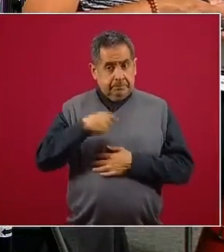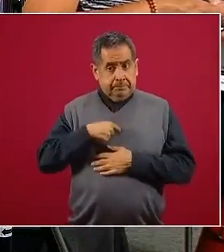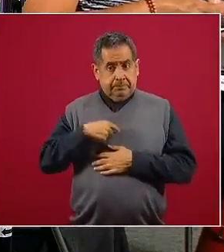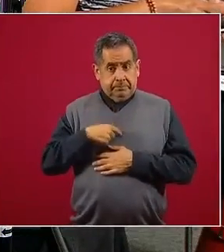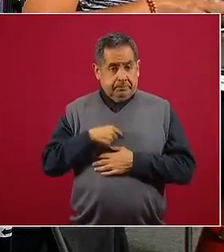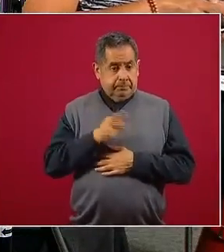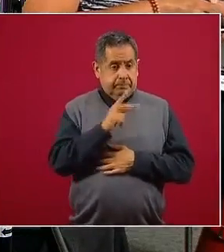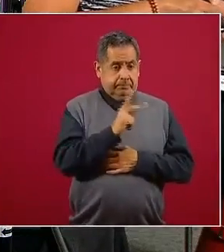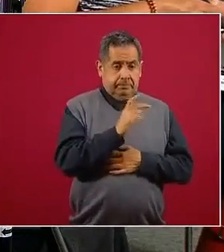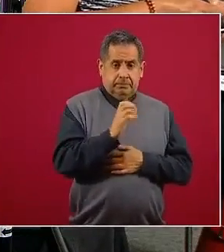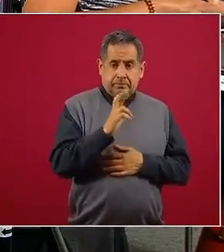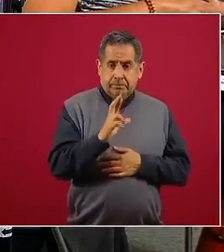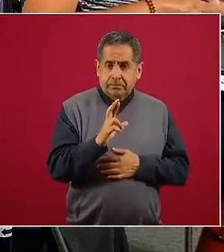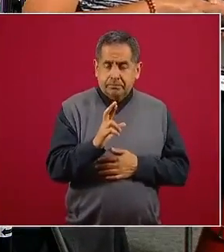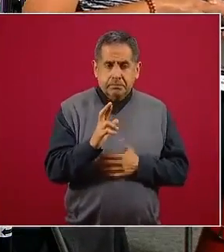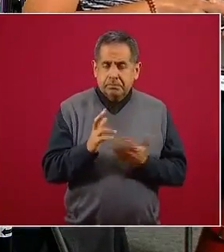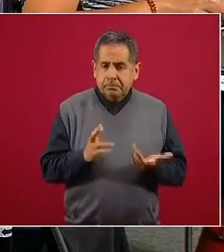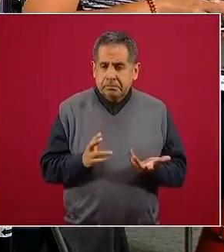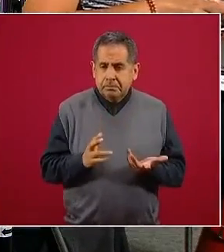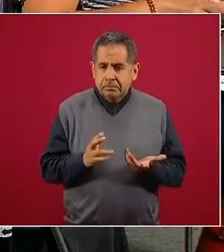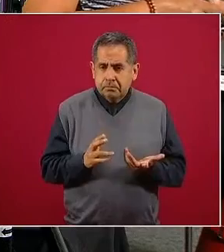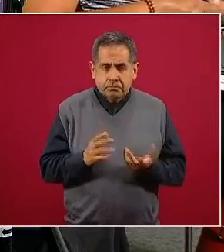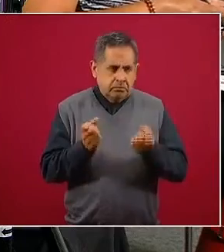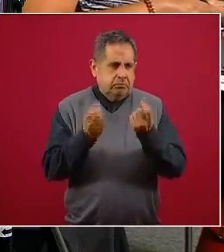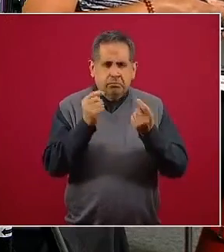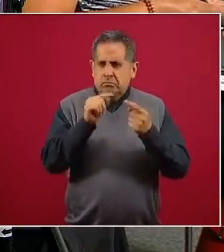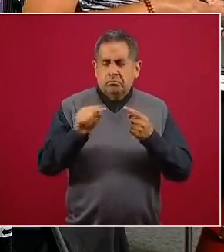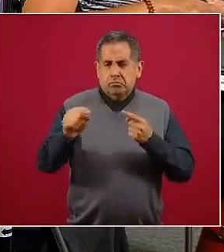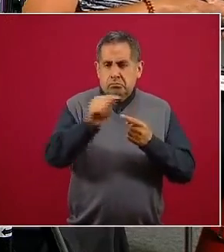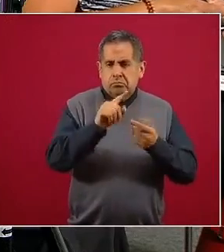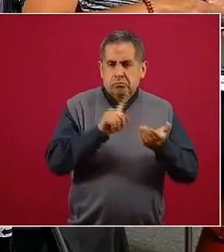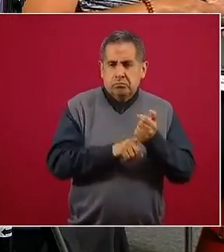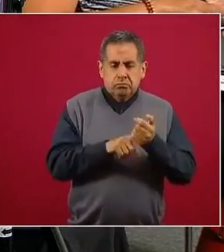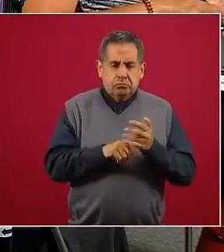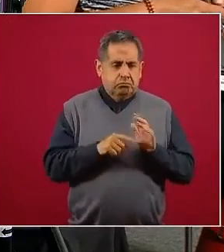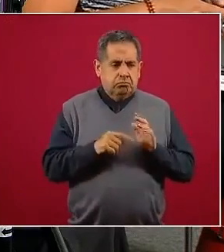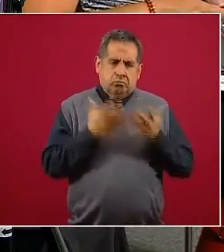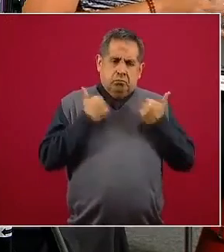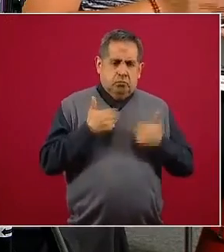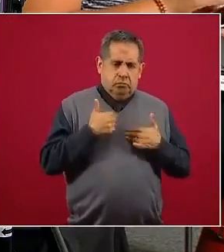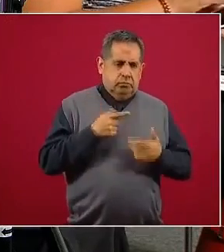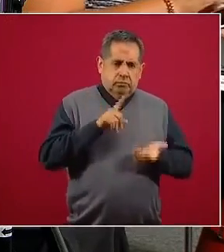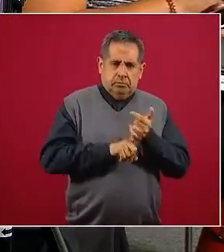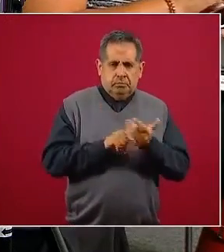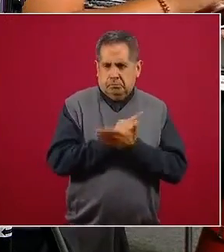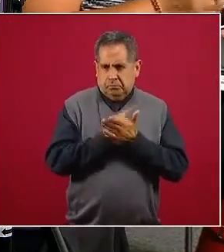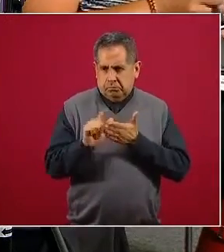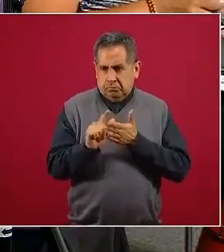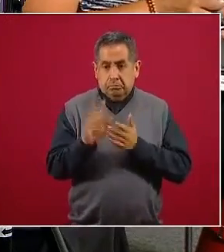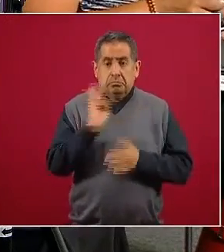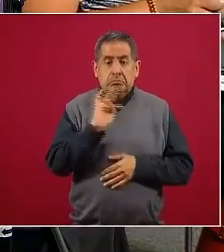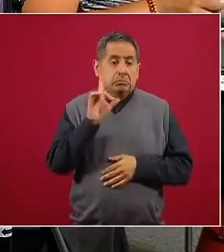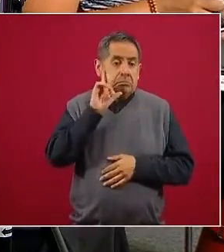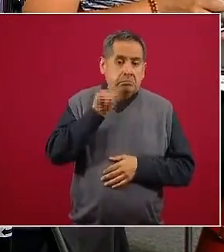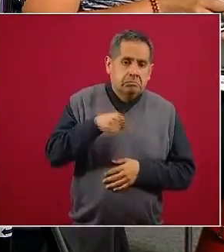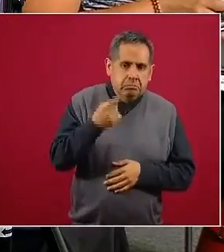hicieron esta PCR, y seguramente a muchos que salimos negativos hasta hoy, porque mañana podría cambiar el escenario si yo me